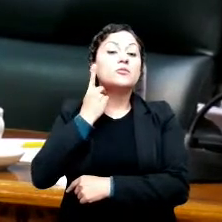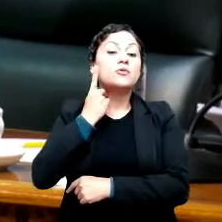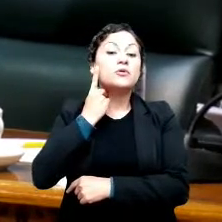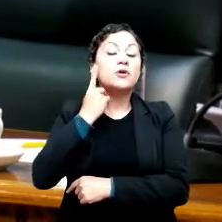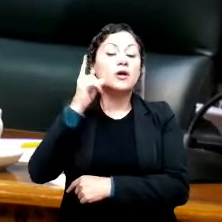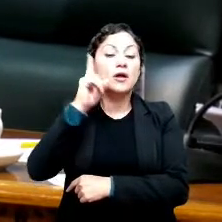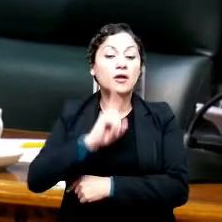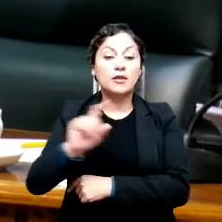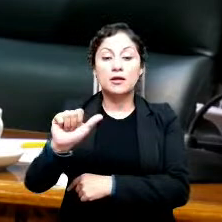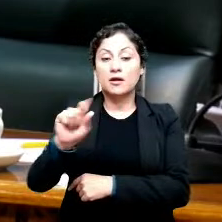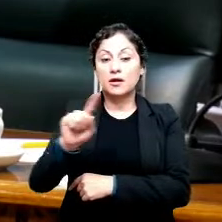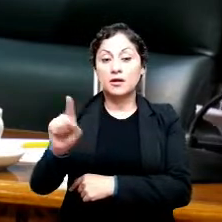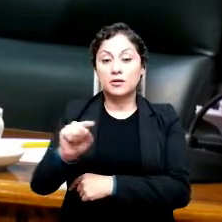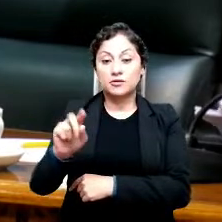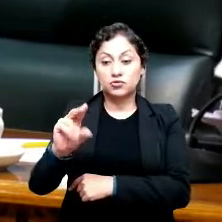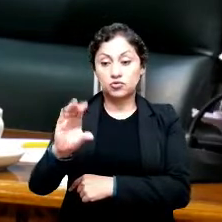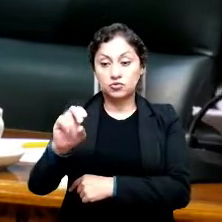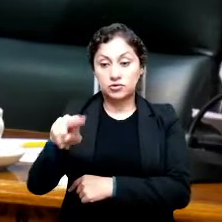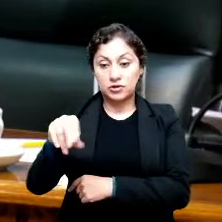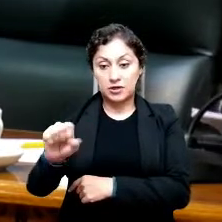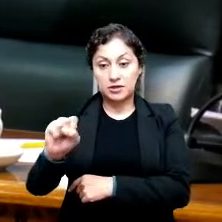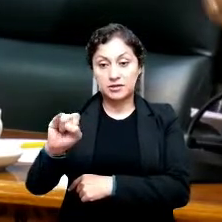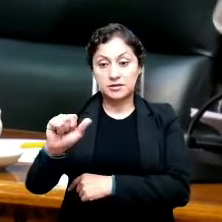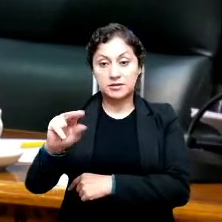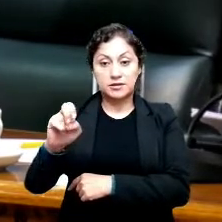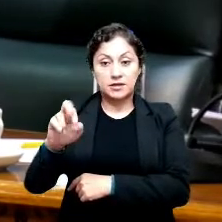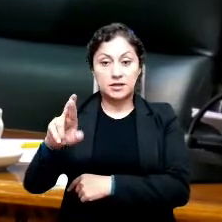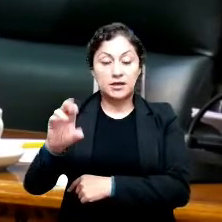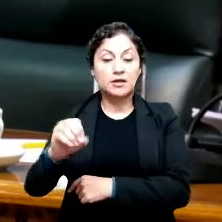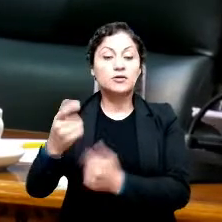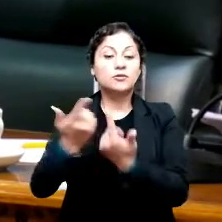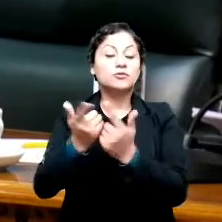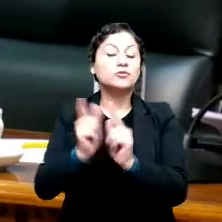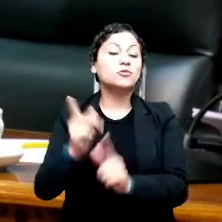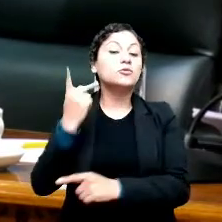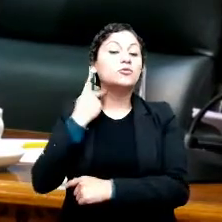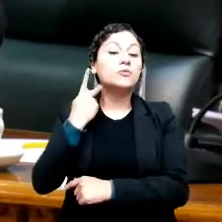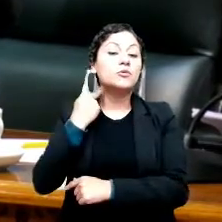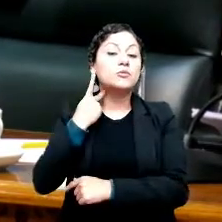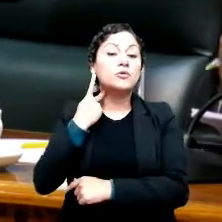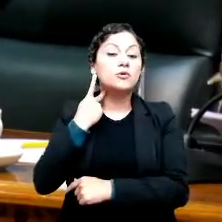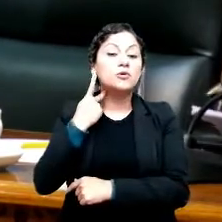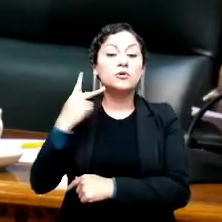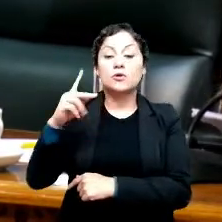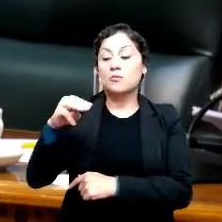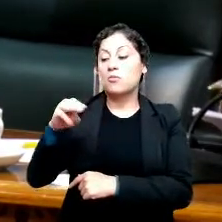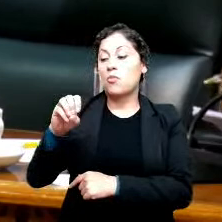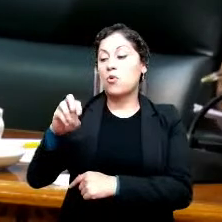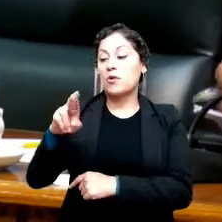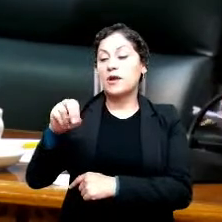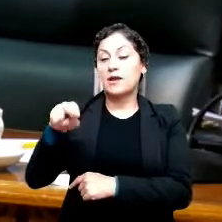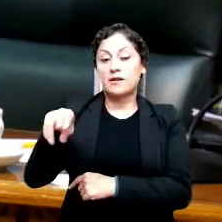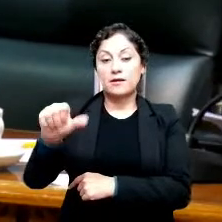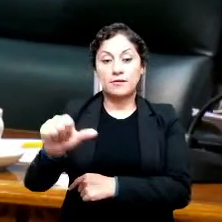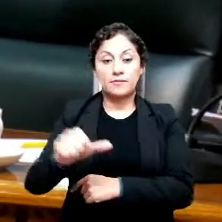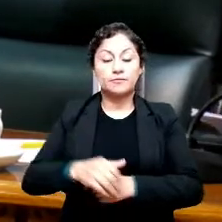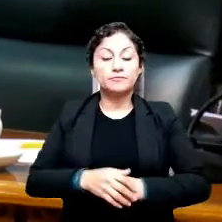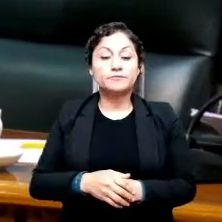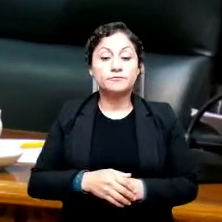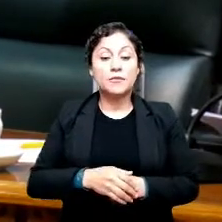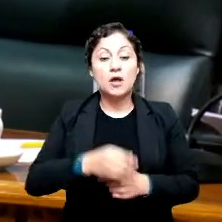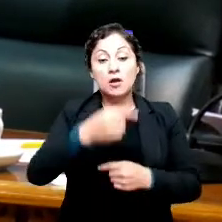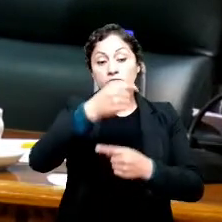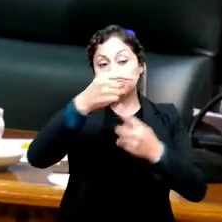Diputada Azucena Cisneros Cos, Grupo Parlamentario del Partido de Morena. Al concluir